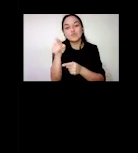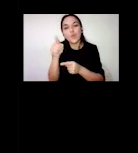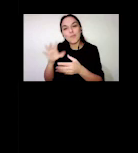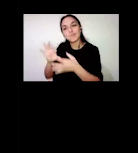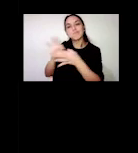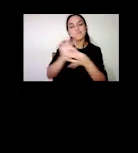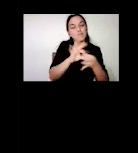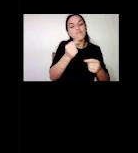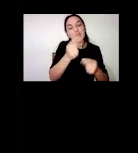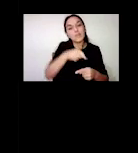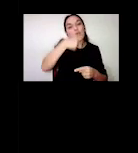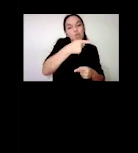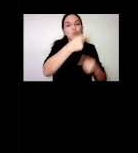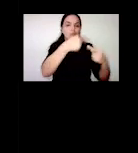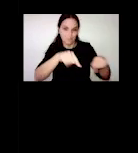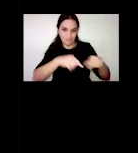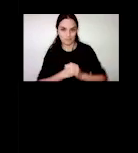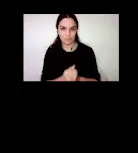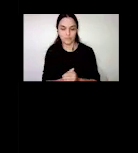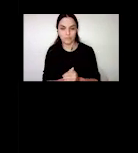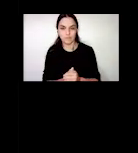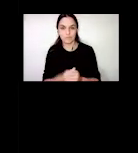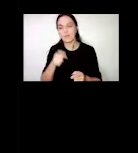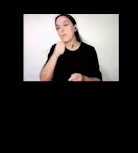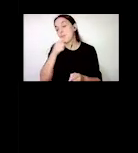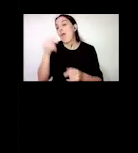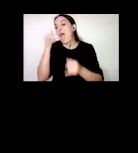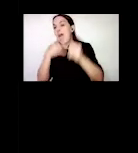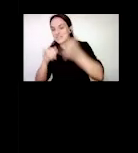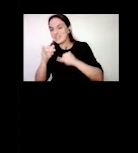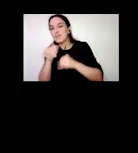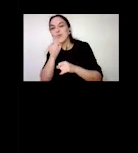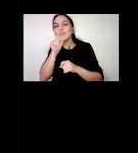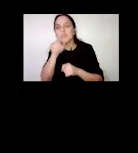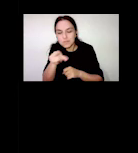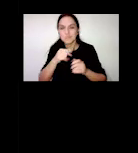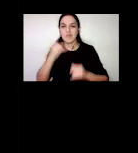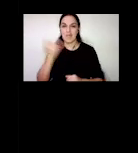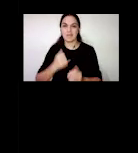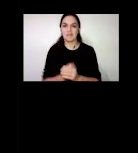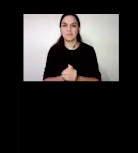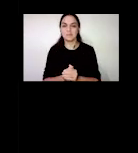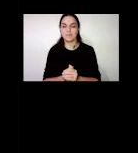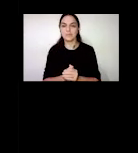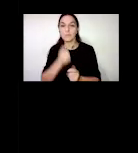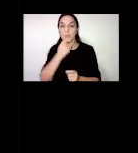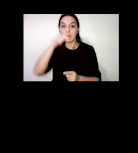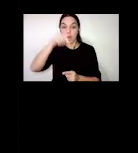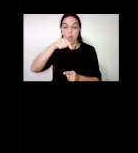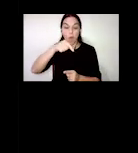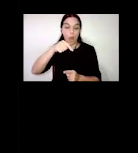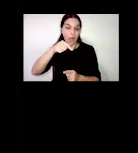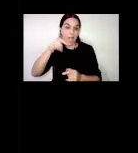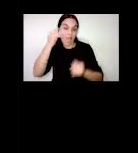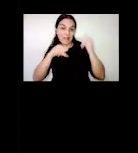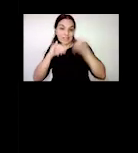de otro activo. Vale decir que tienen un activo subyacente detrás. En este caso, el activo